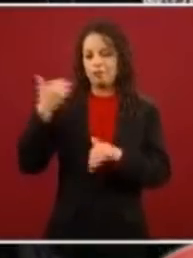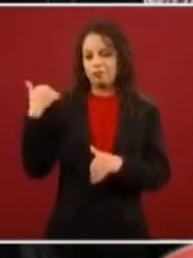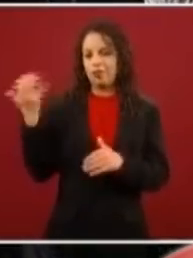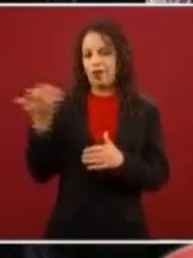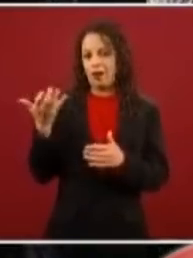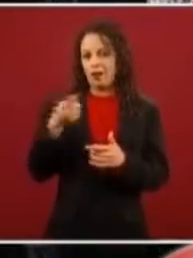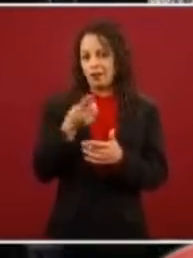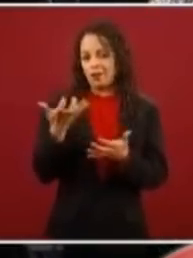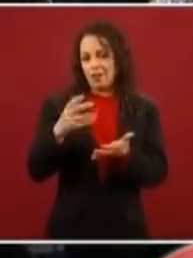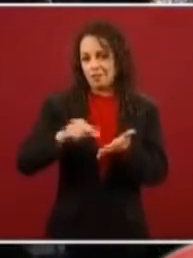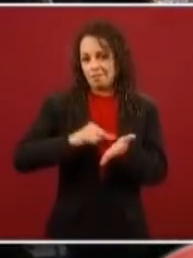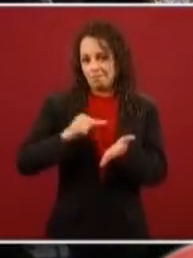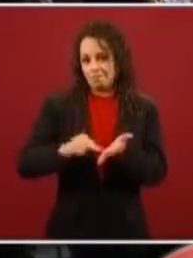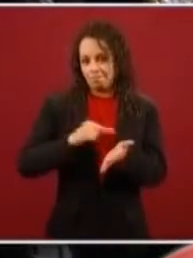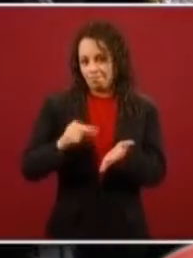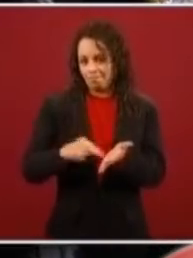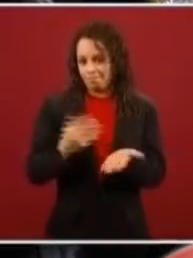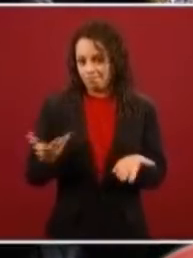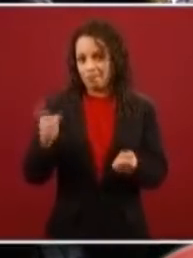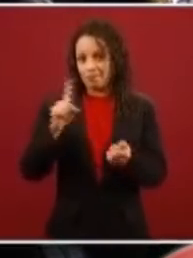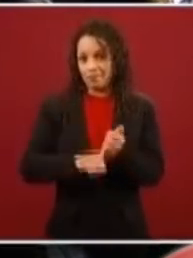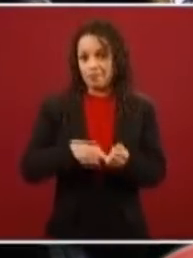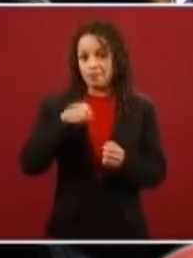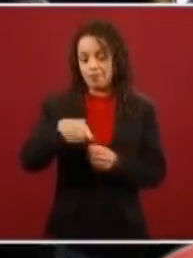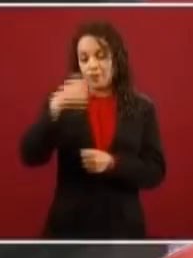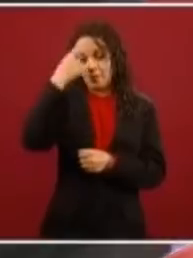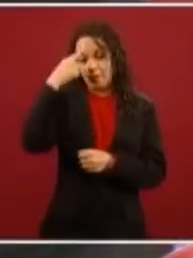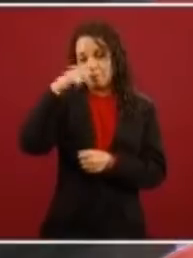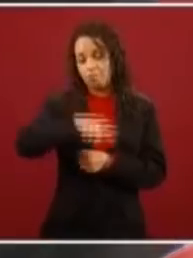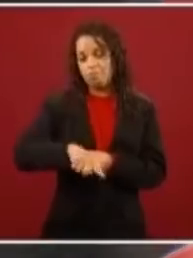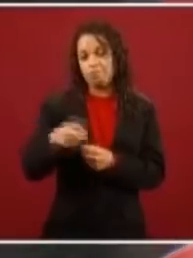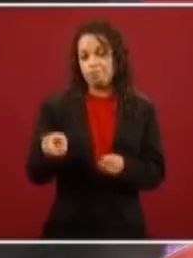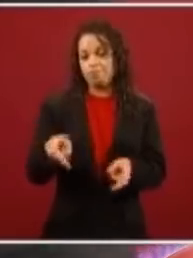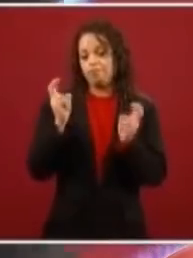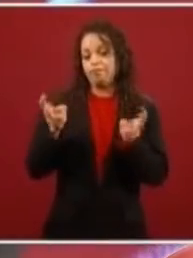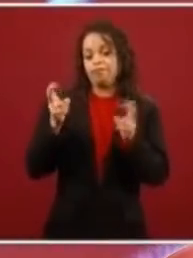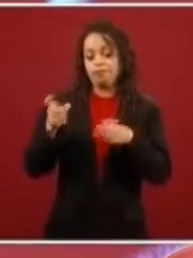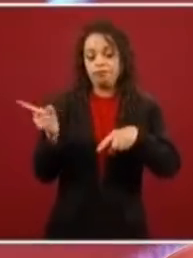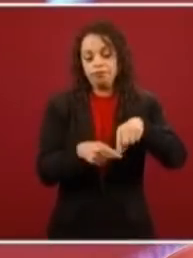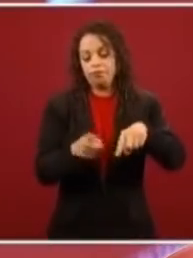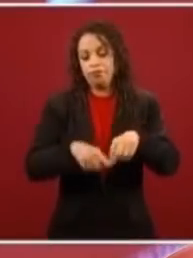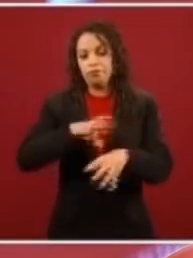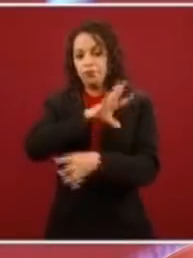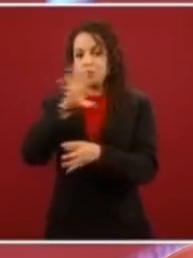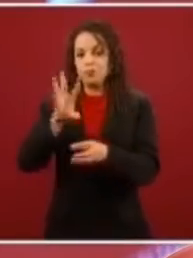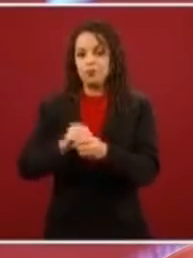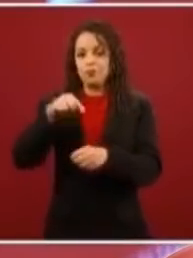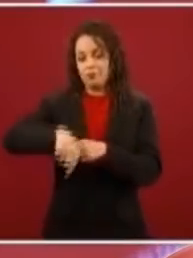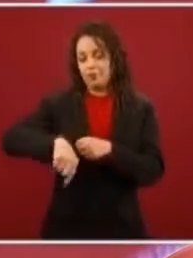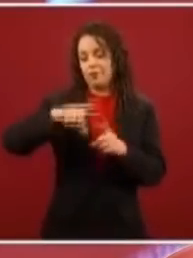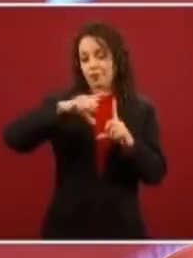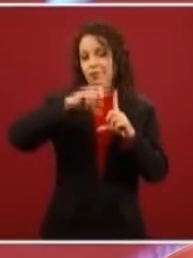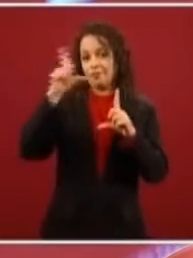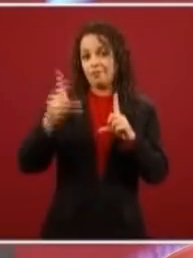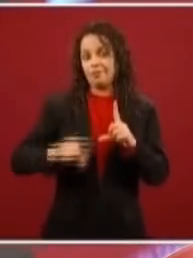dedicaron a saquear al país. Entonces, ahora